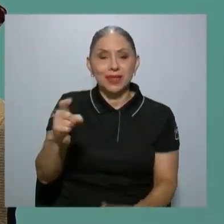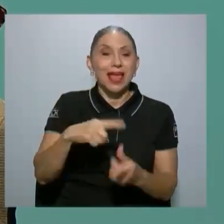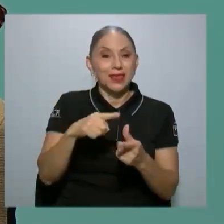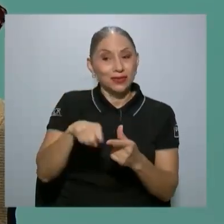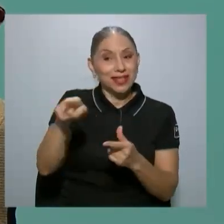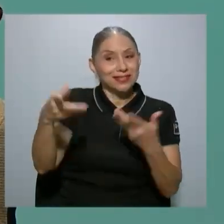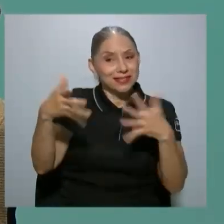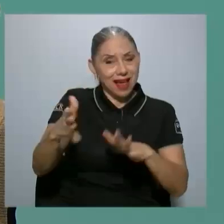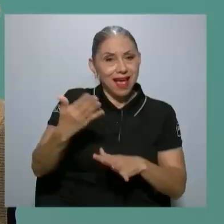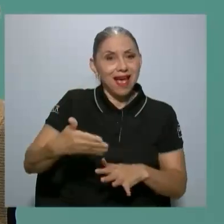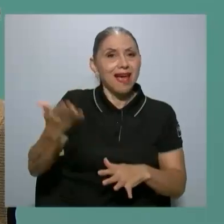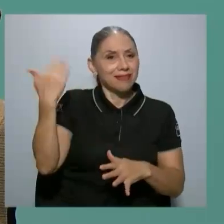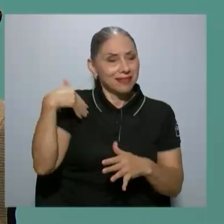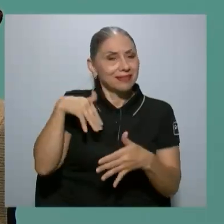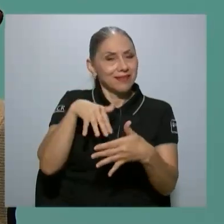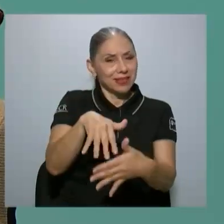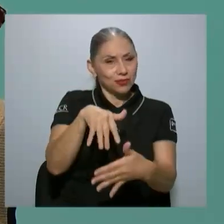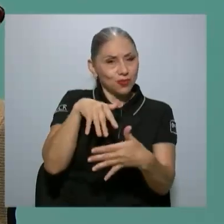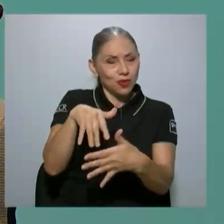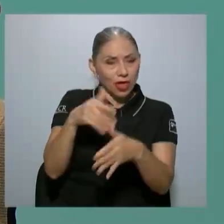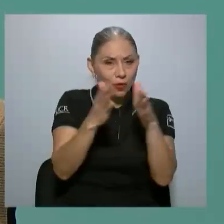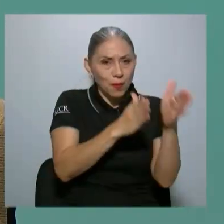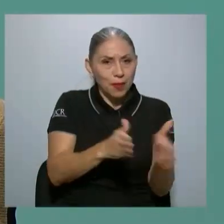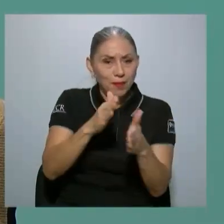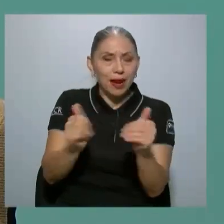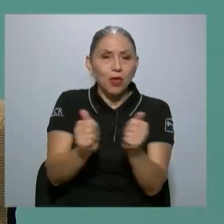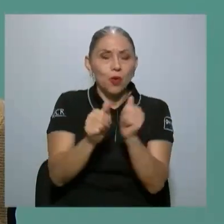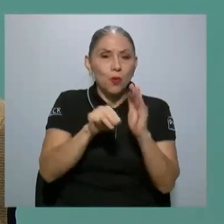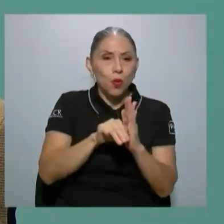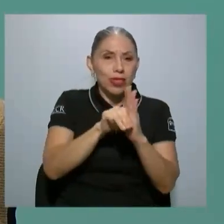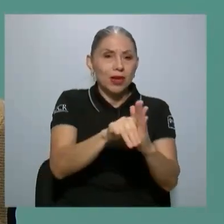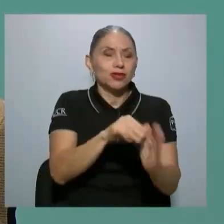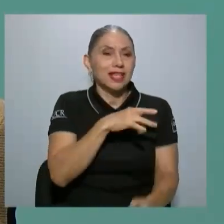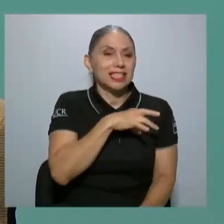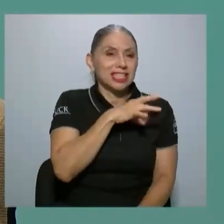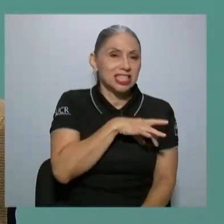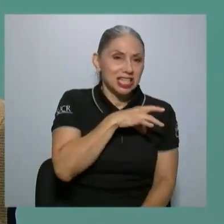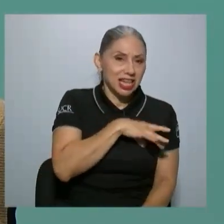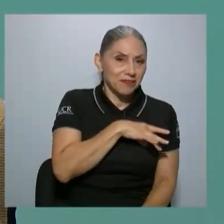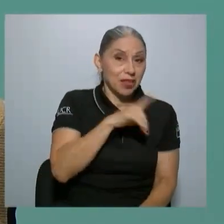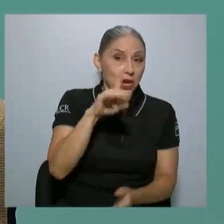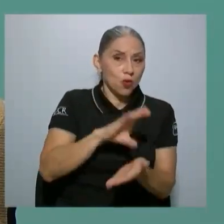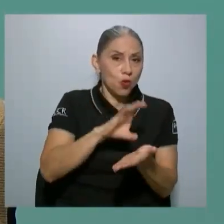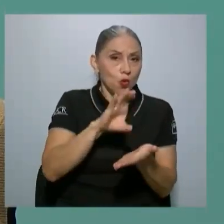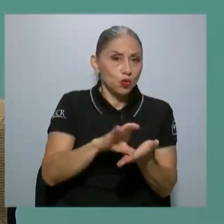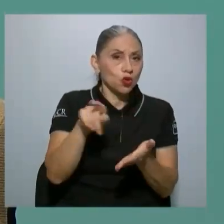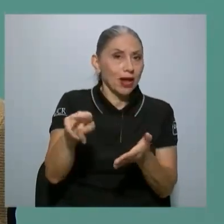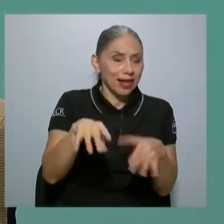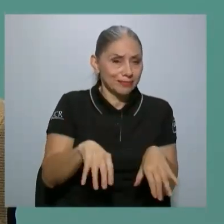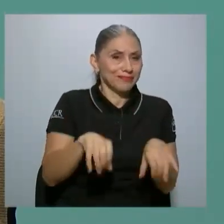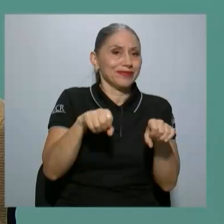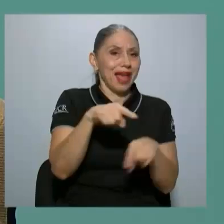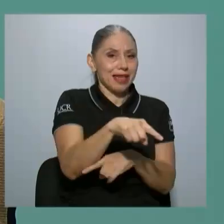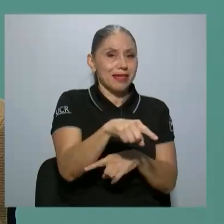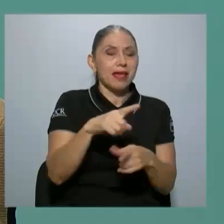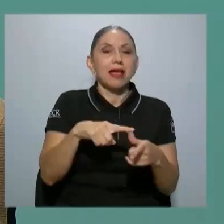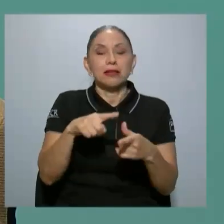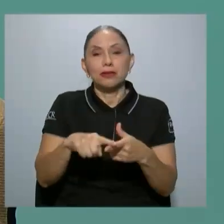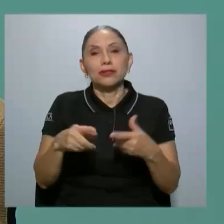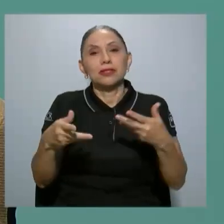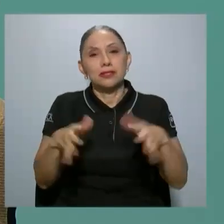estado preparado, había estudiado estos modelos en Chile, se había preparado en Chile en un curso que había realizado ahí, y entonces tenía